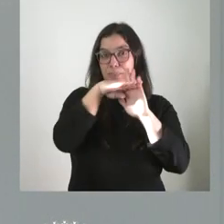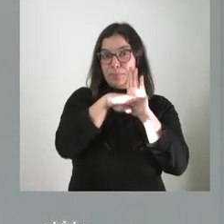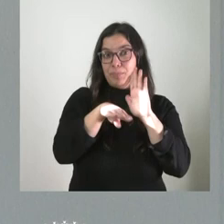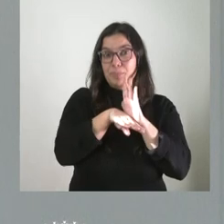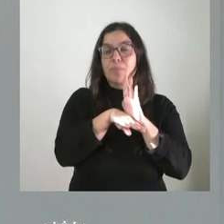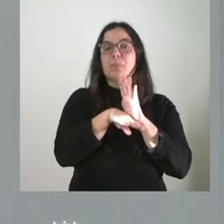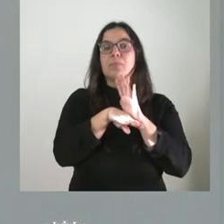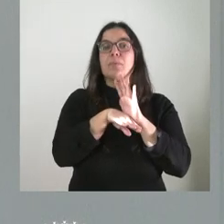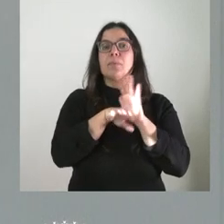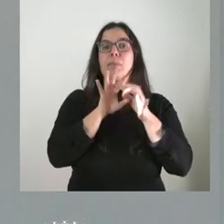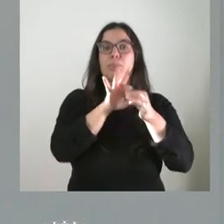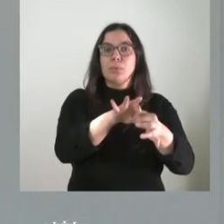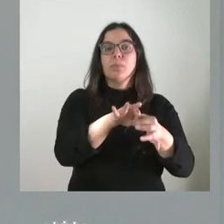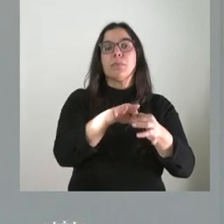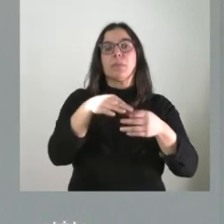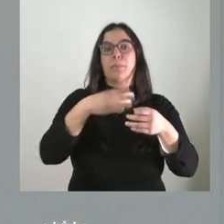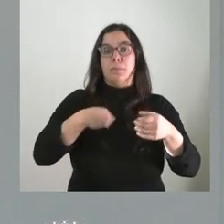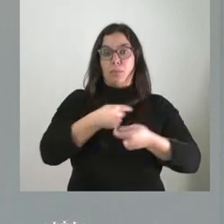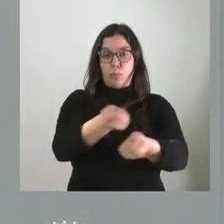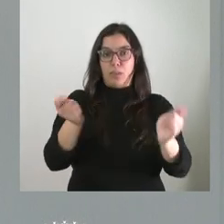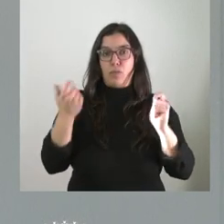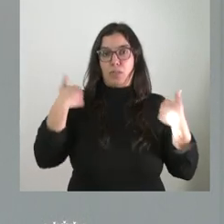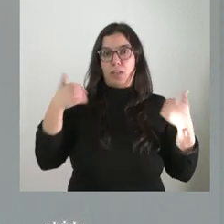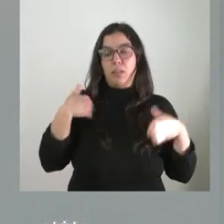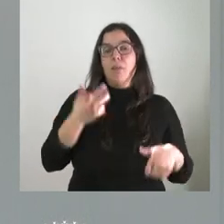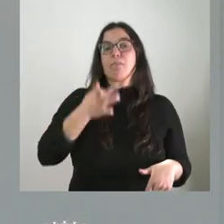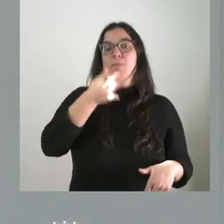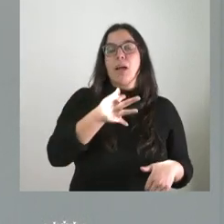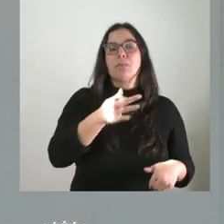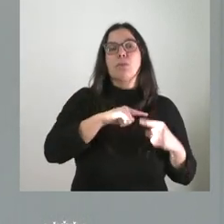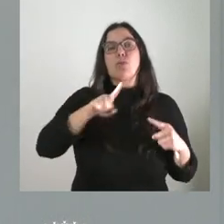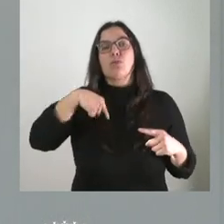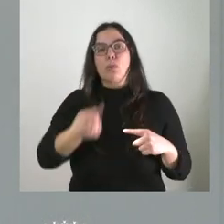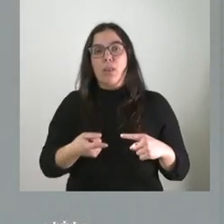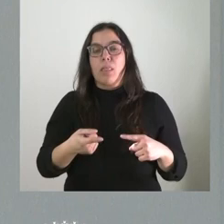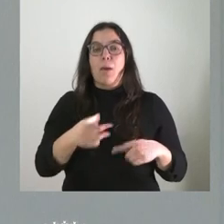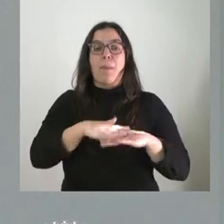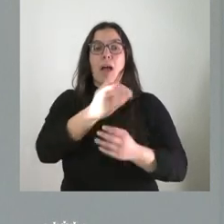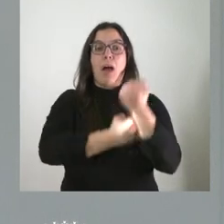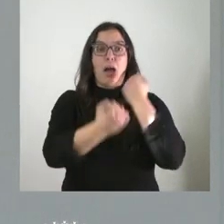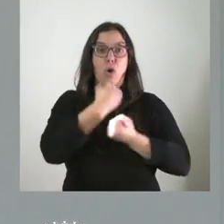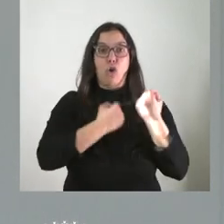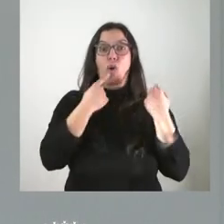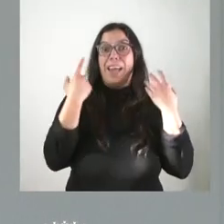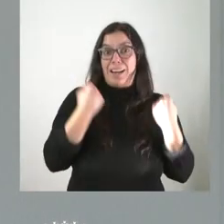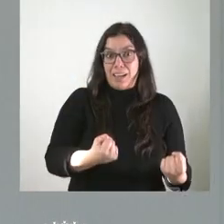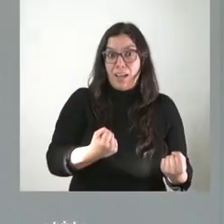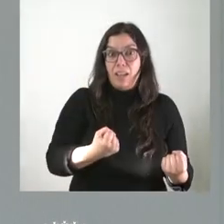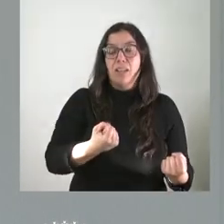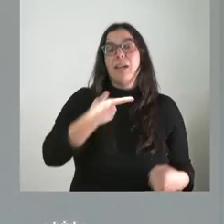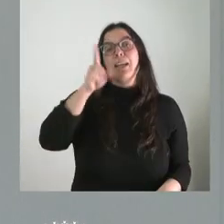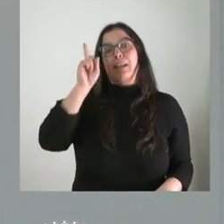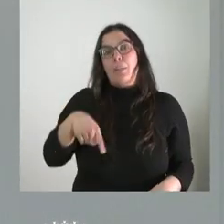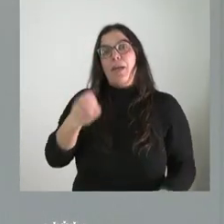Cuál es el sentido de esa inversión y lo que va a poder determinar no solamente en ahorro energético también